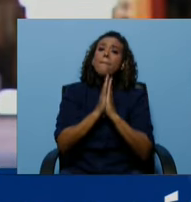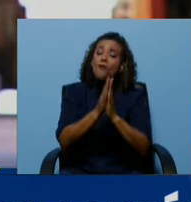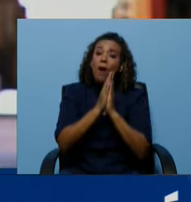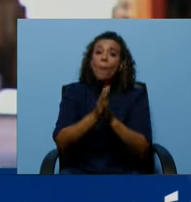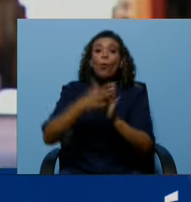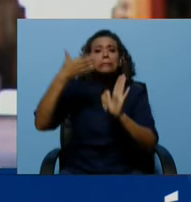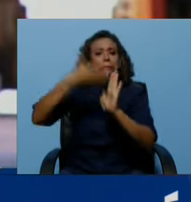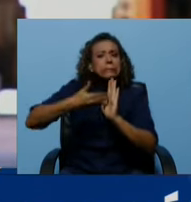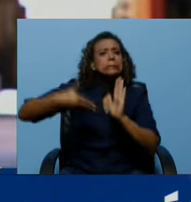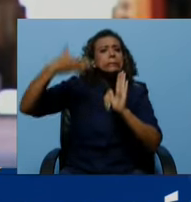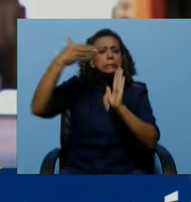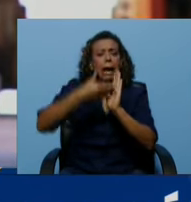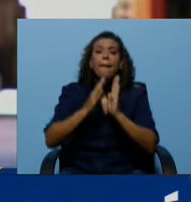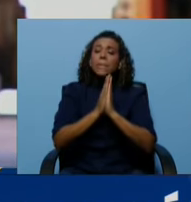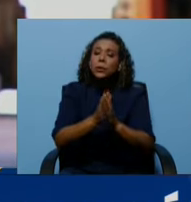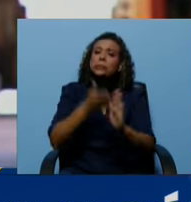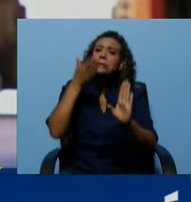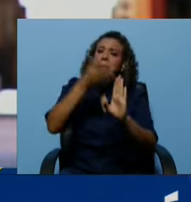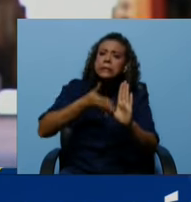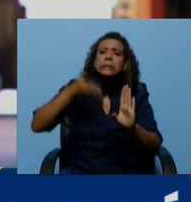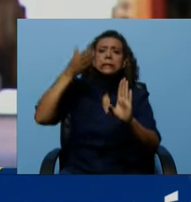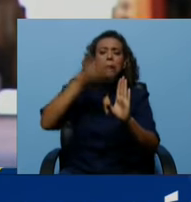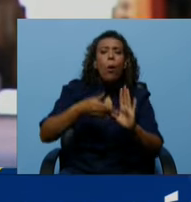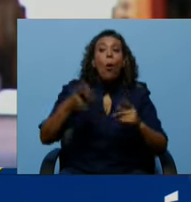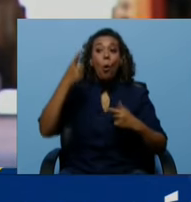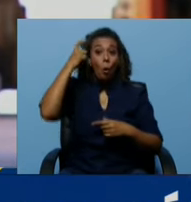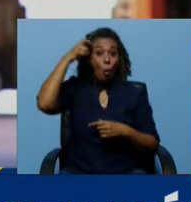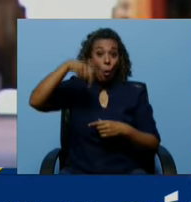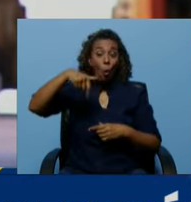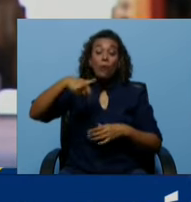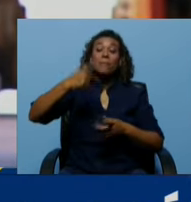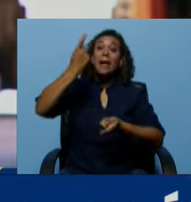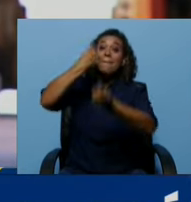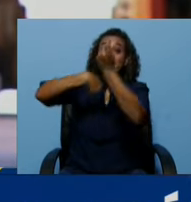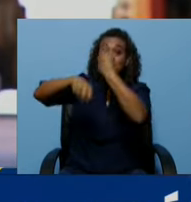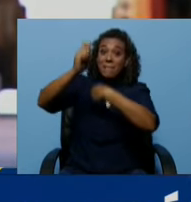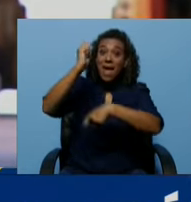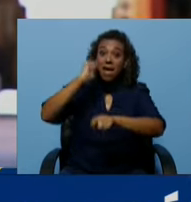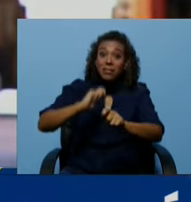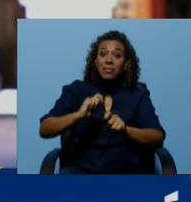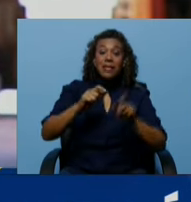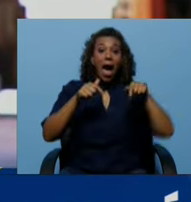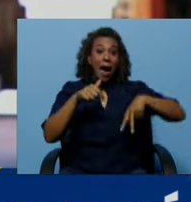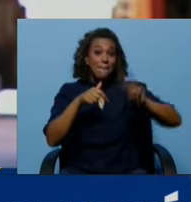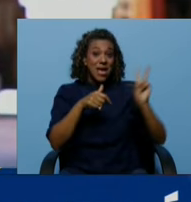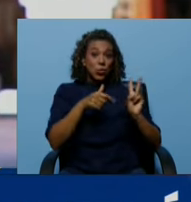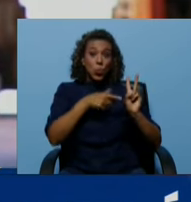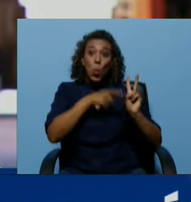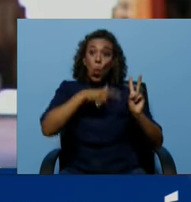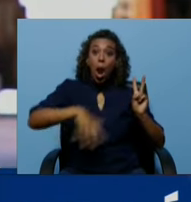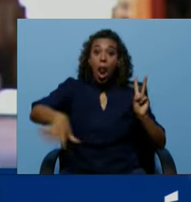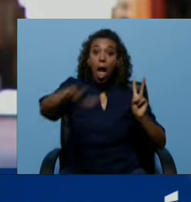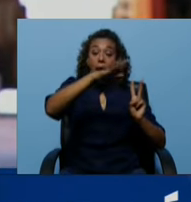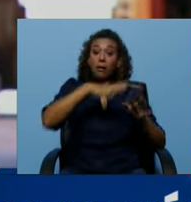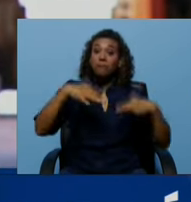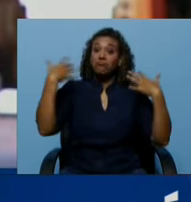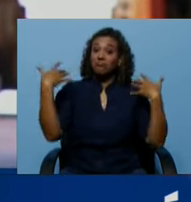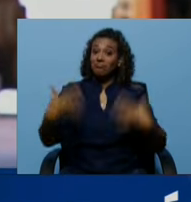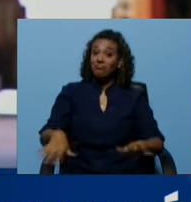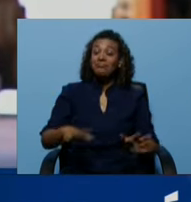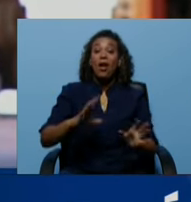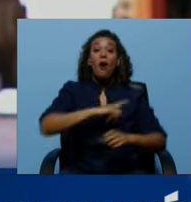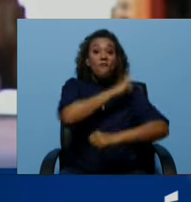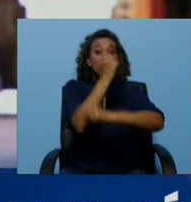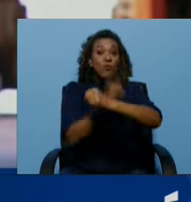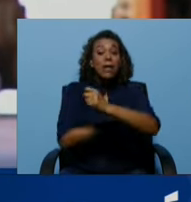de tanto perseverar y persistir, hoy el sector camaronero es un sector con gran